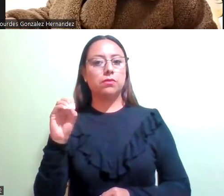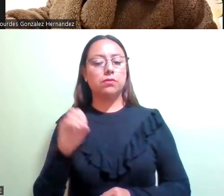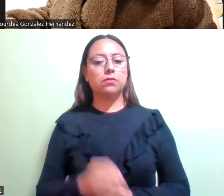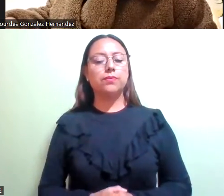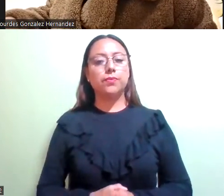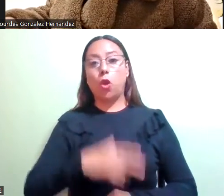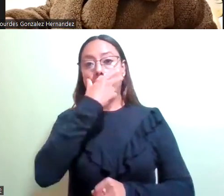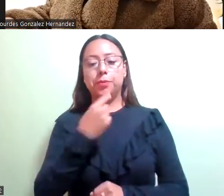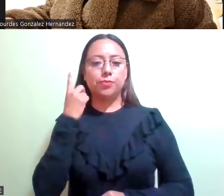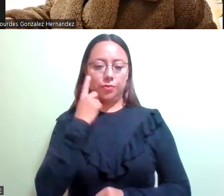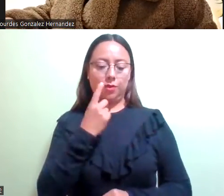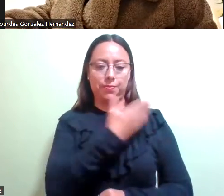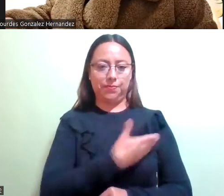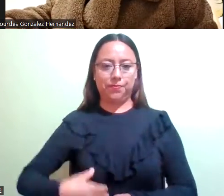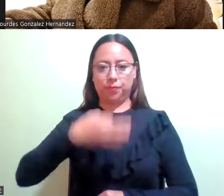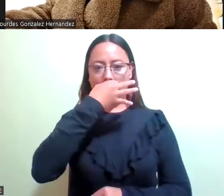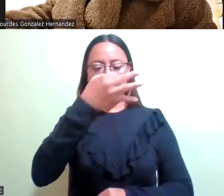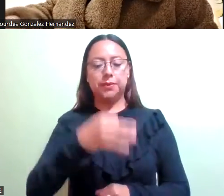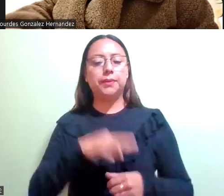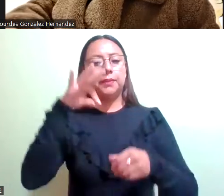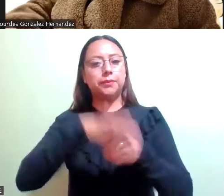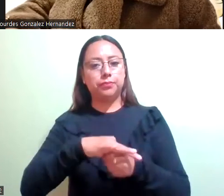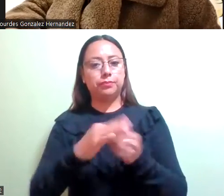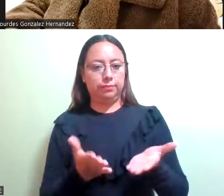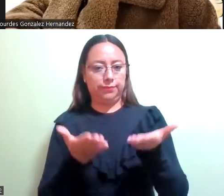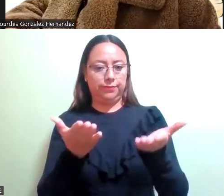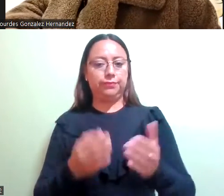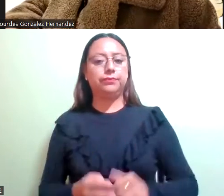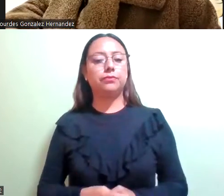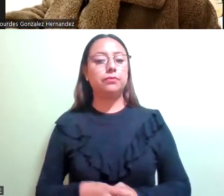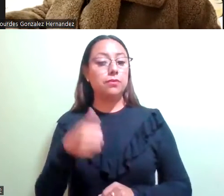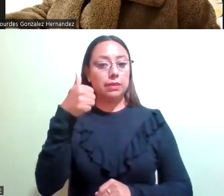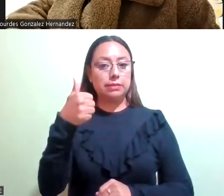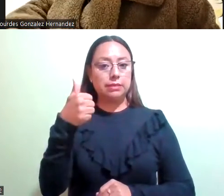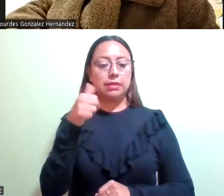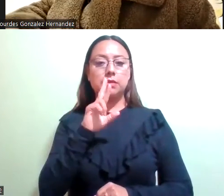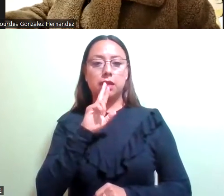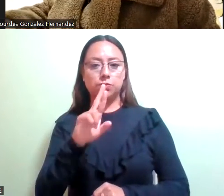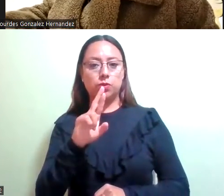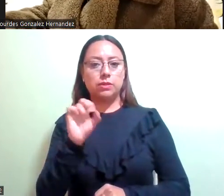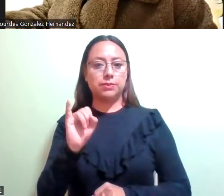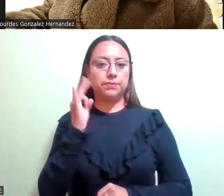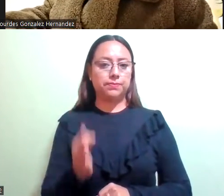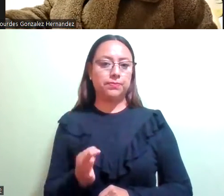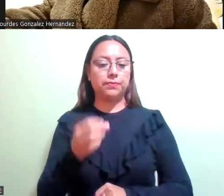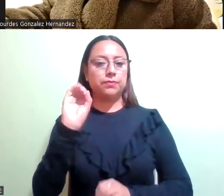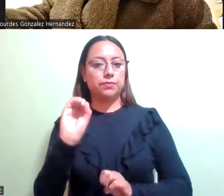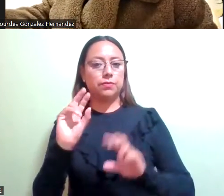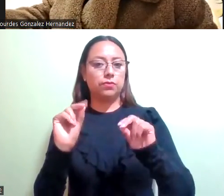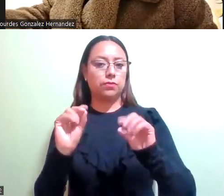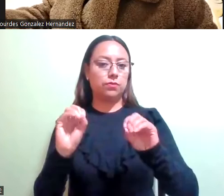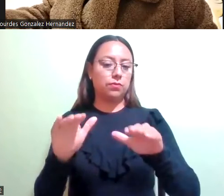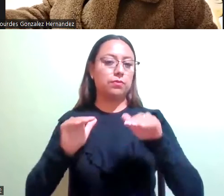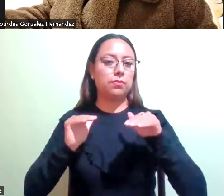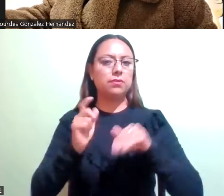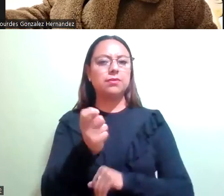Diputado presidente, en el resultado de la votación es el siguiente: 6 votos a favor, 0 en contra, 0 abstenciones,